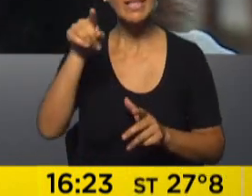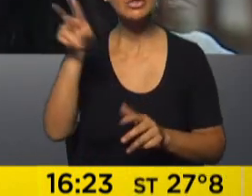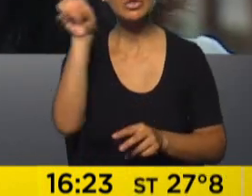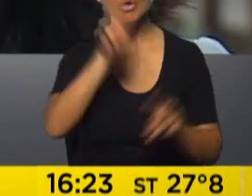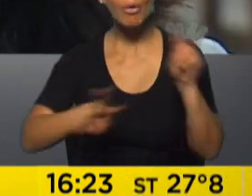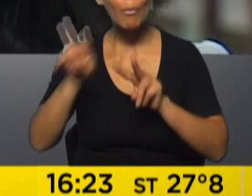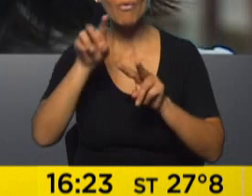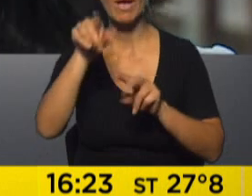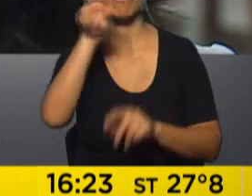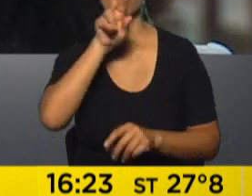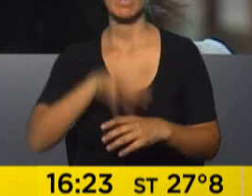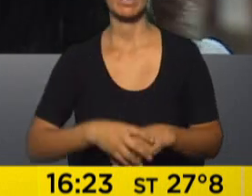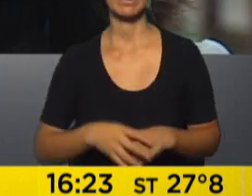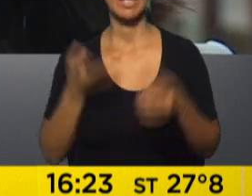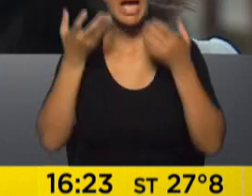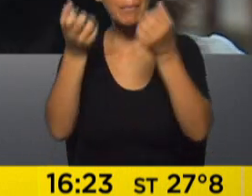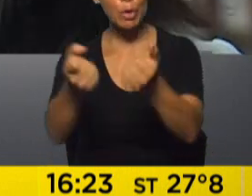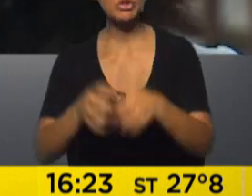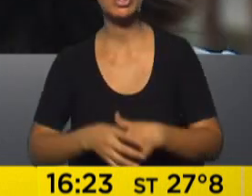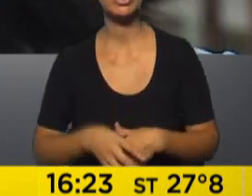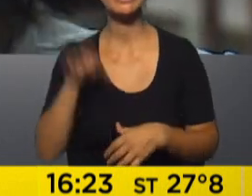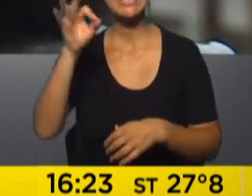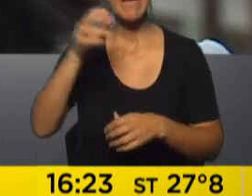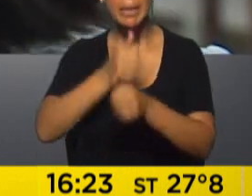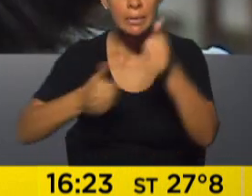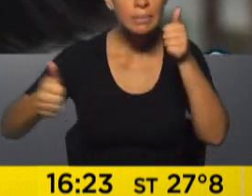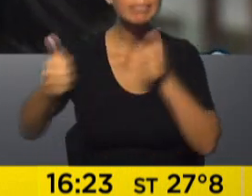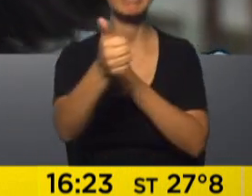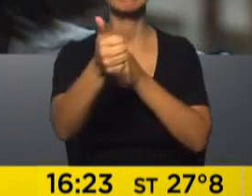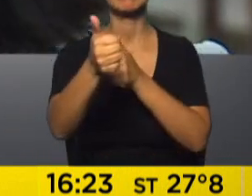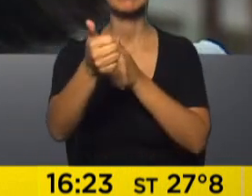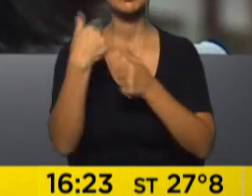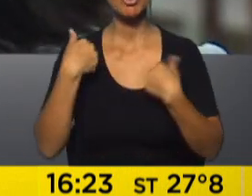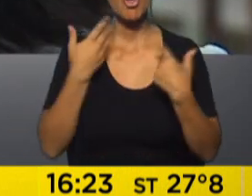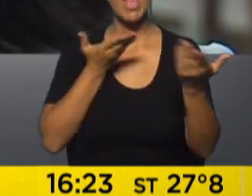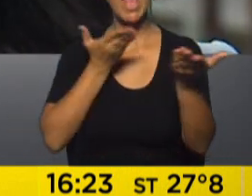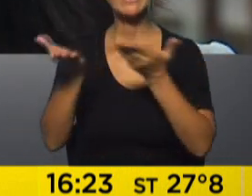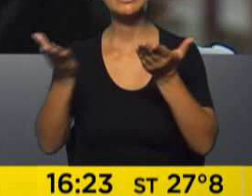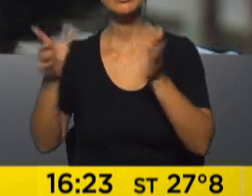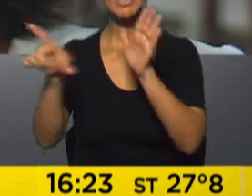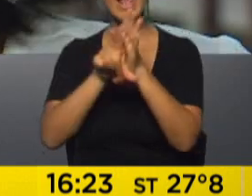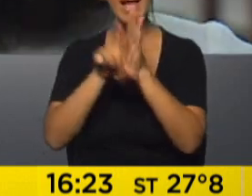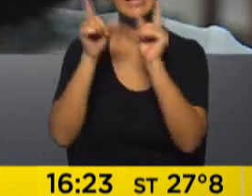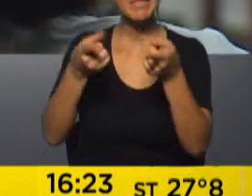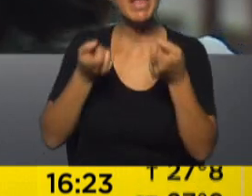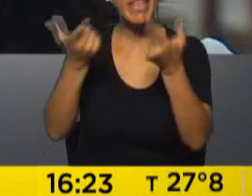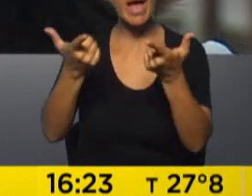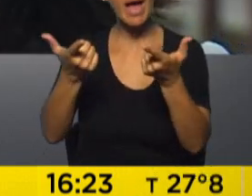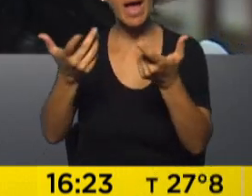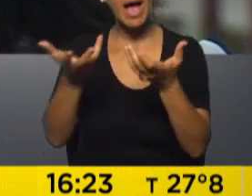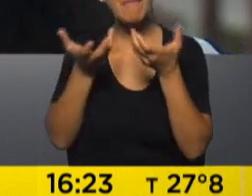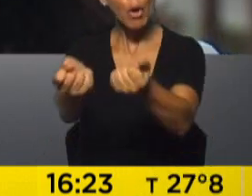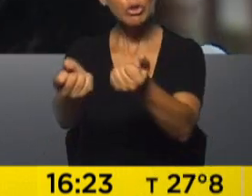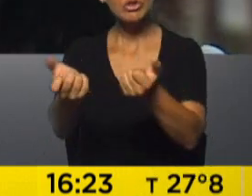La contención y saber que del otro lado, además de estar asesorándola legalmente, se sienten